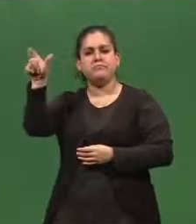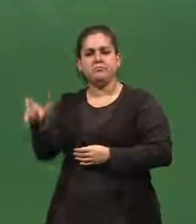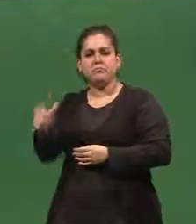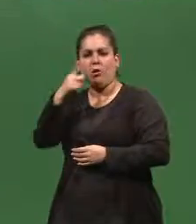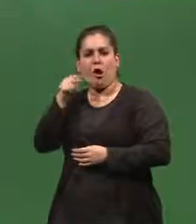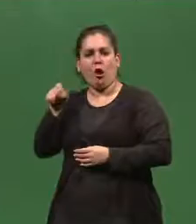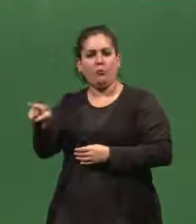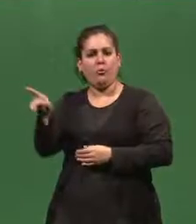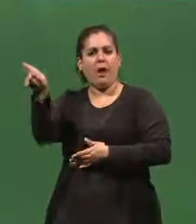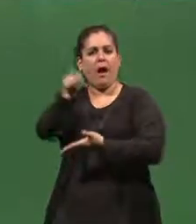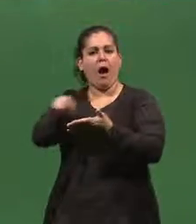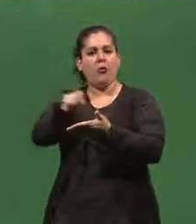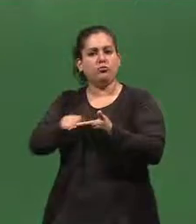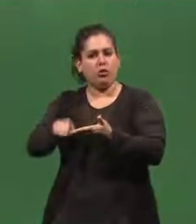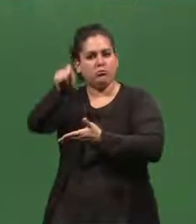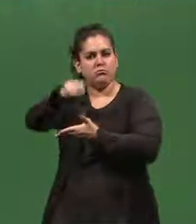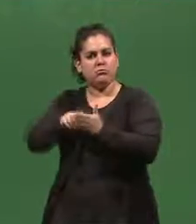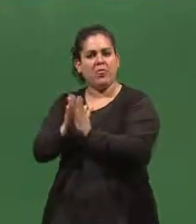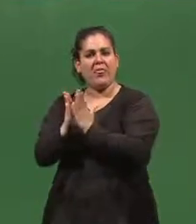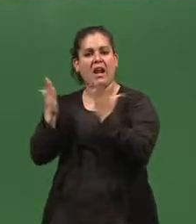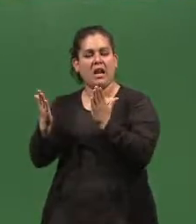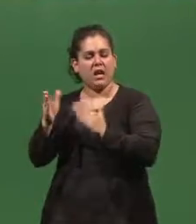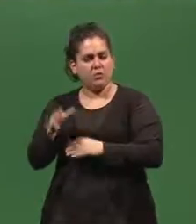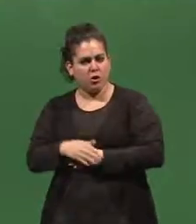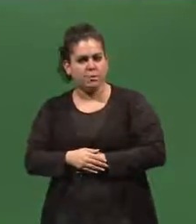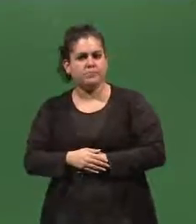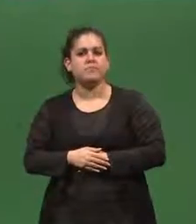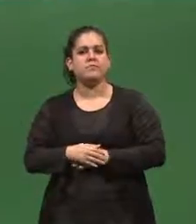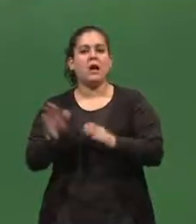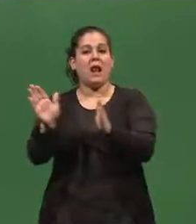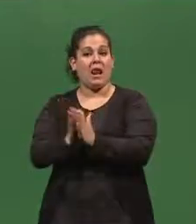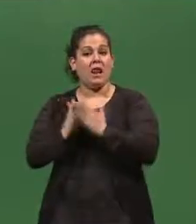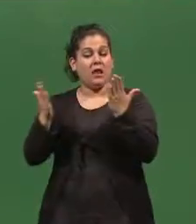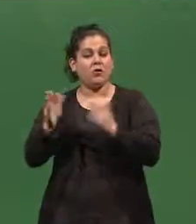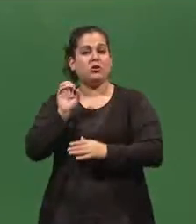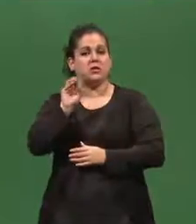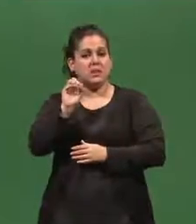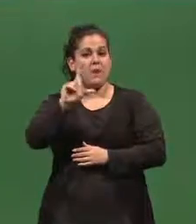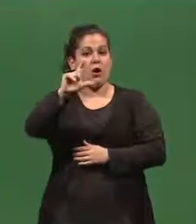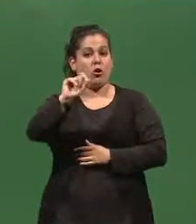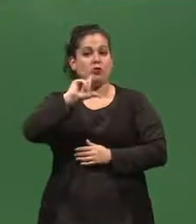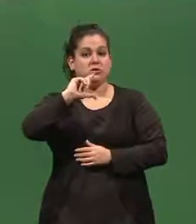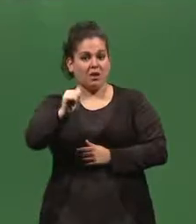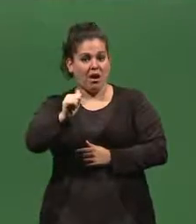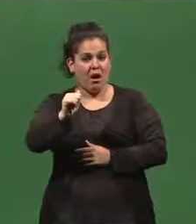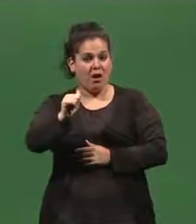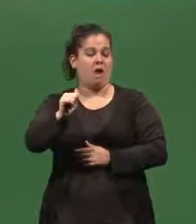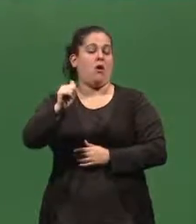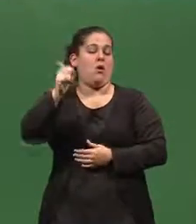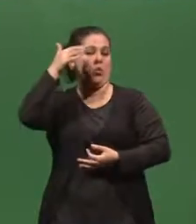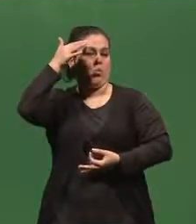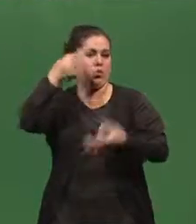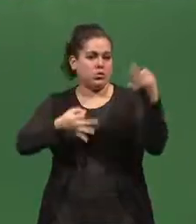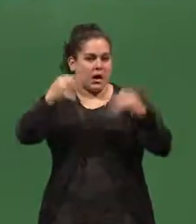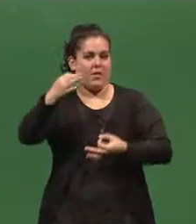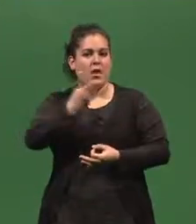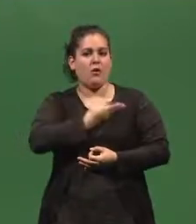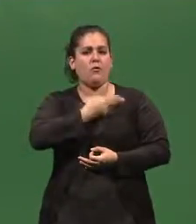el autor del libro, el coautor del libro Cosa Juzgada Fraudulenta. Él